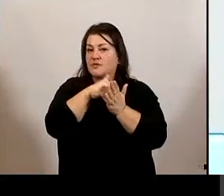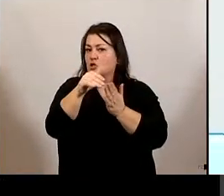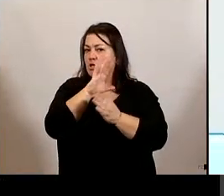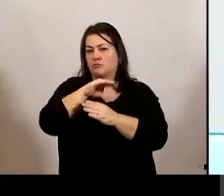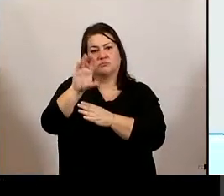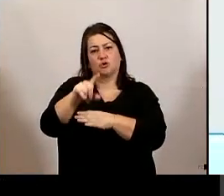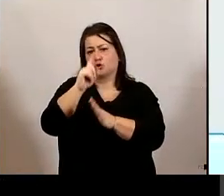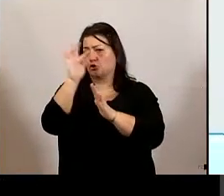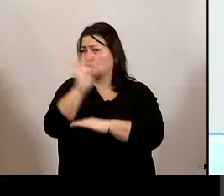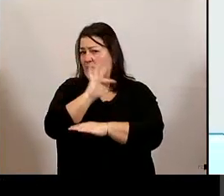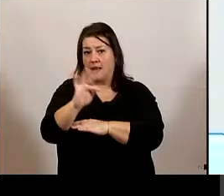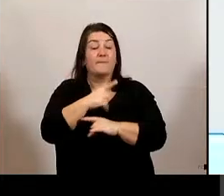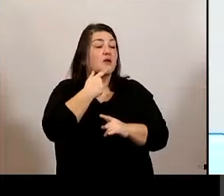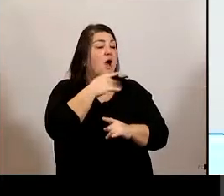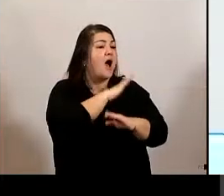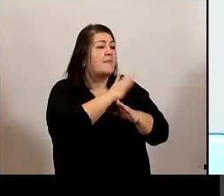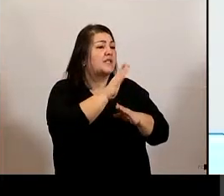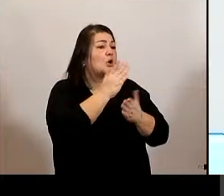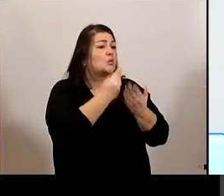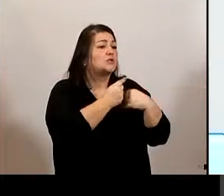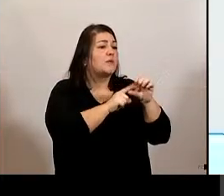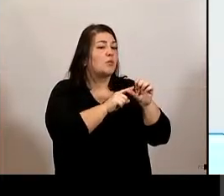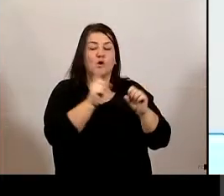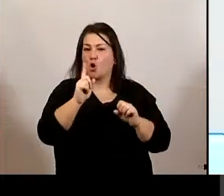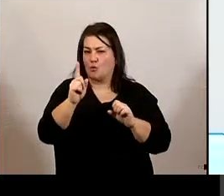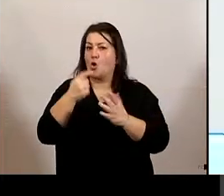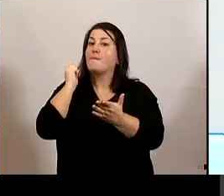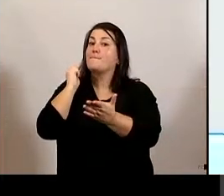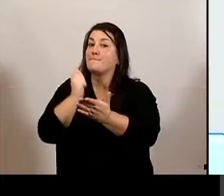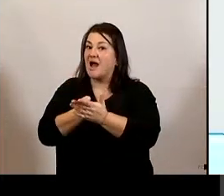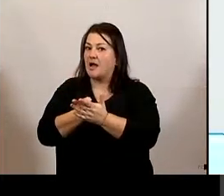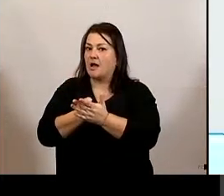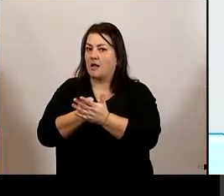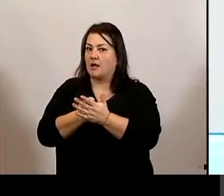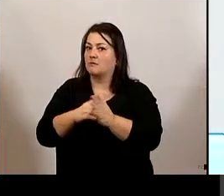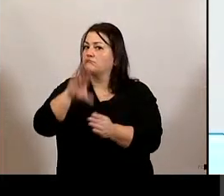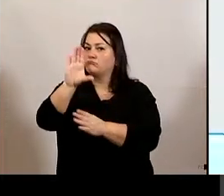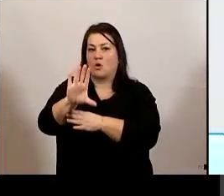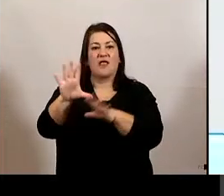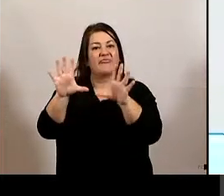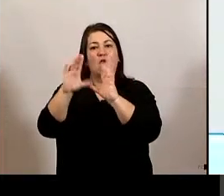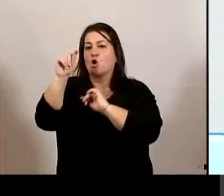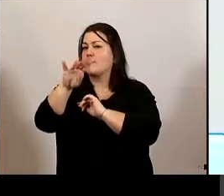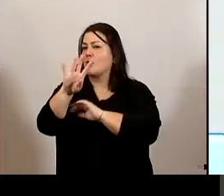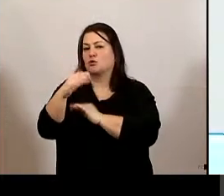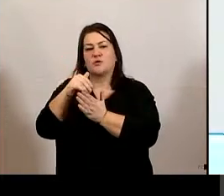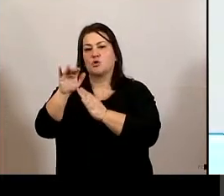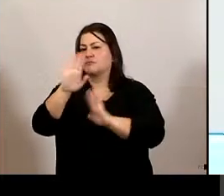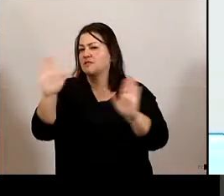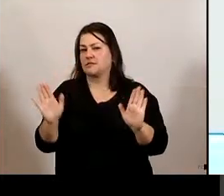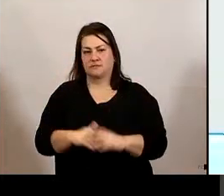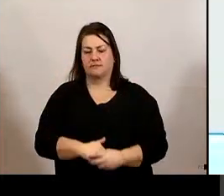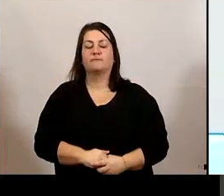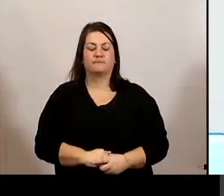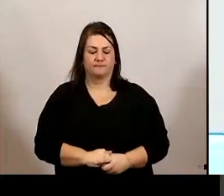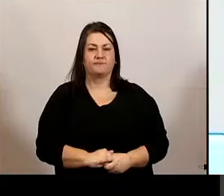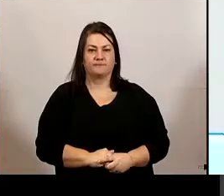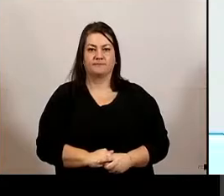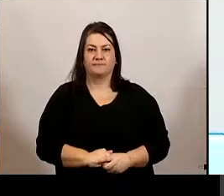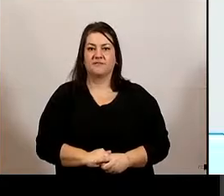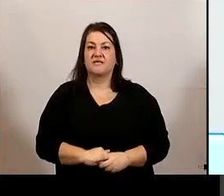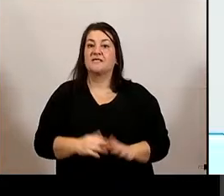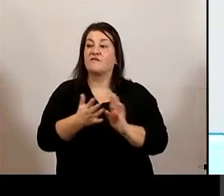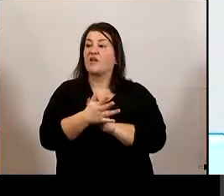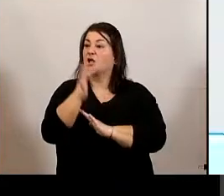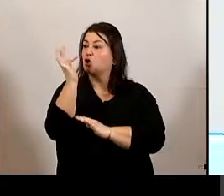en total. ¿Y la parte que paga la Junta cuánto sería? La Junta paga 10,4 millones. 10,4 para la formación. Millones, sí. Perfecto. El espectro